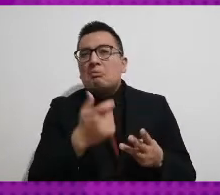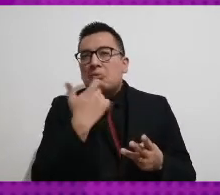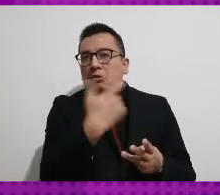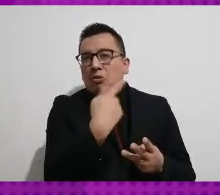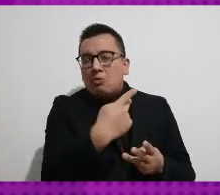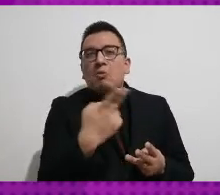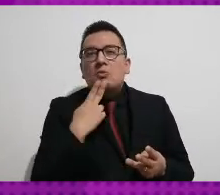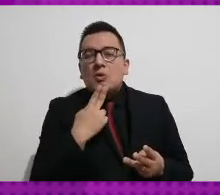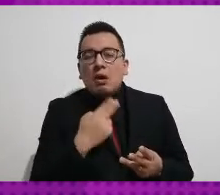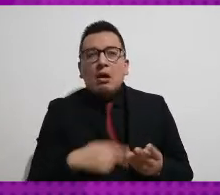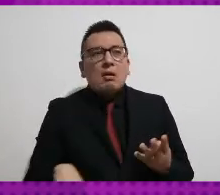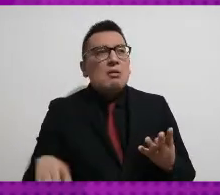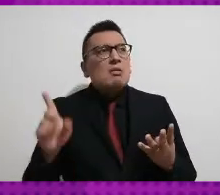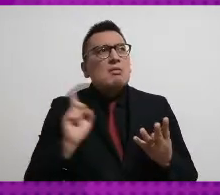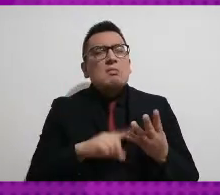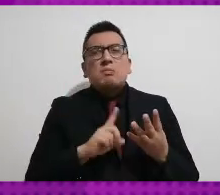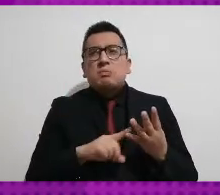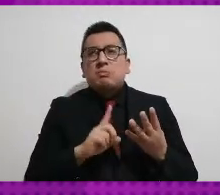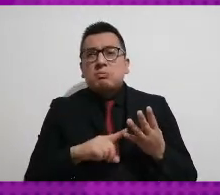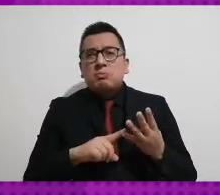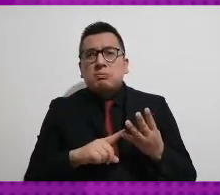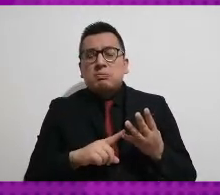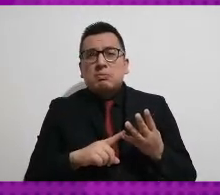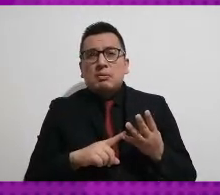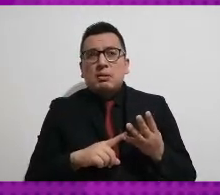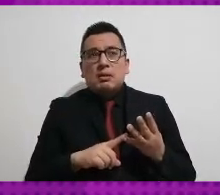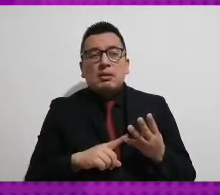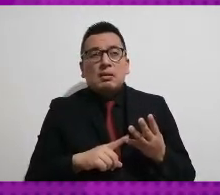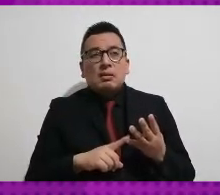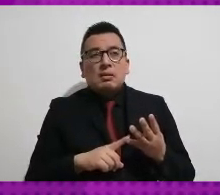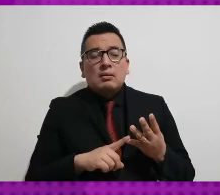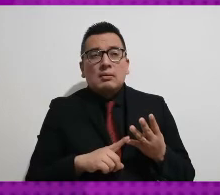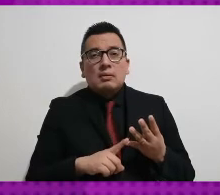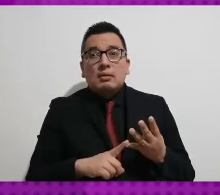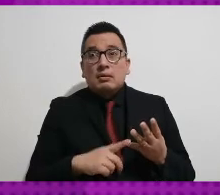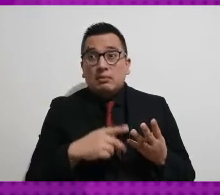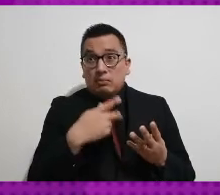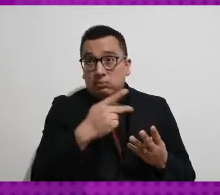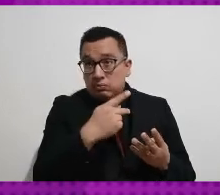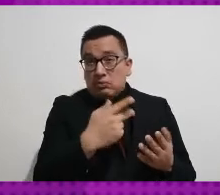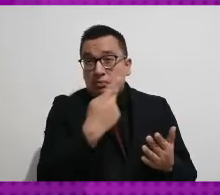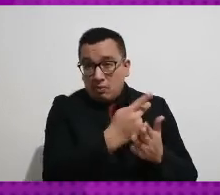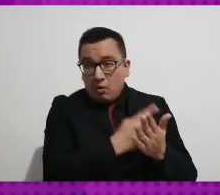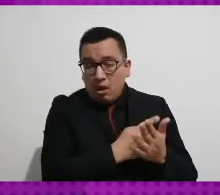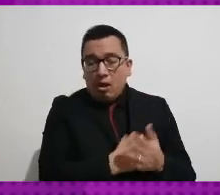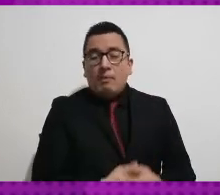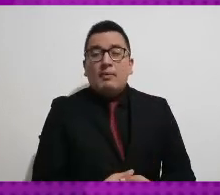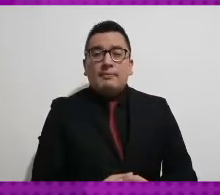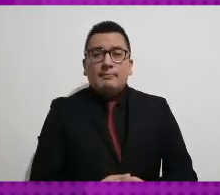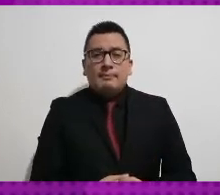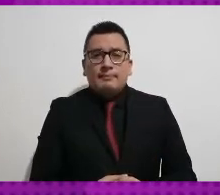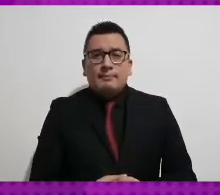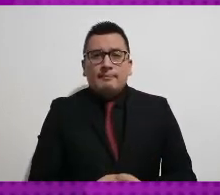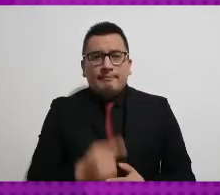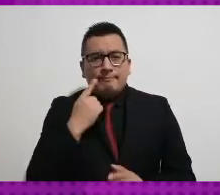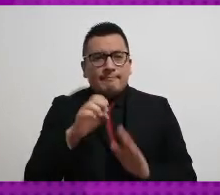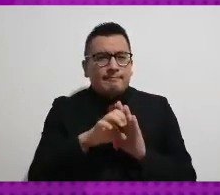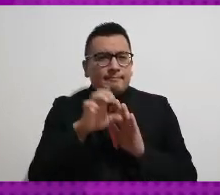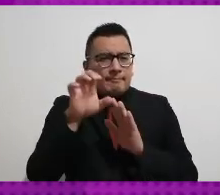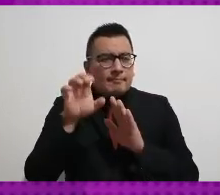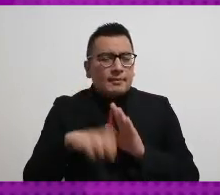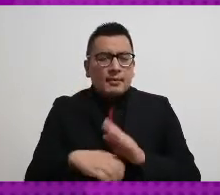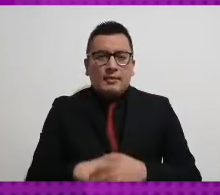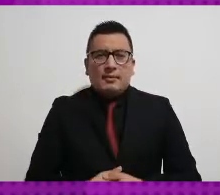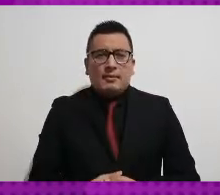ejerza, se puede revisar el tema de la presentación programática, en fin. Un ejemplo,